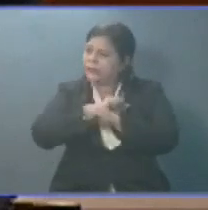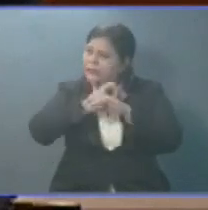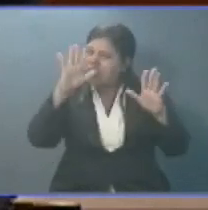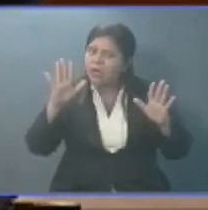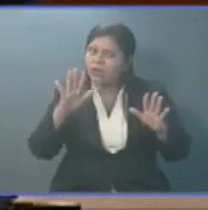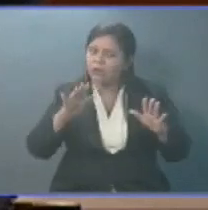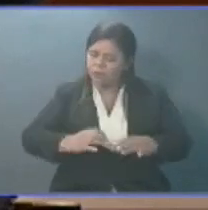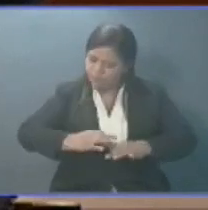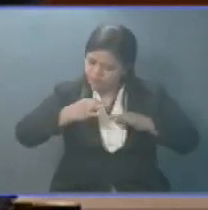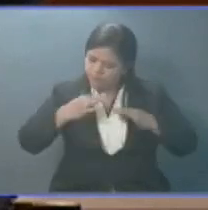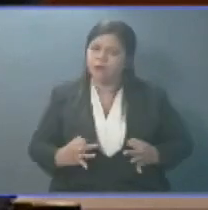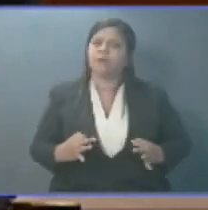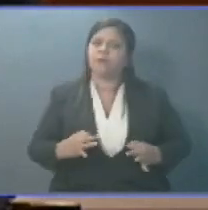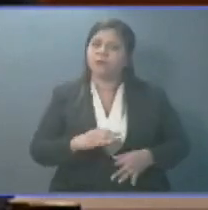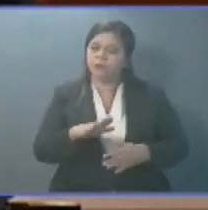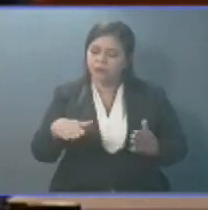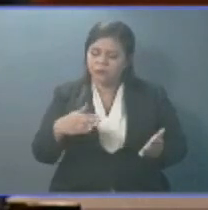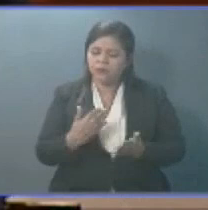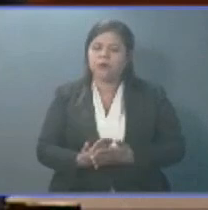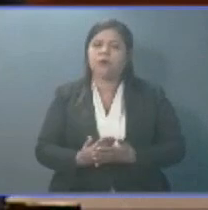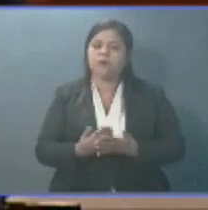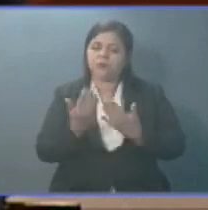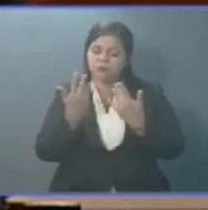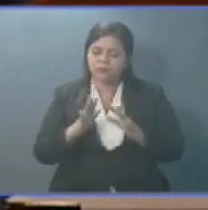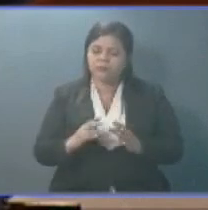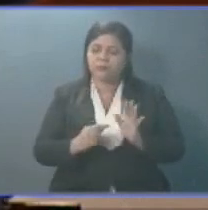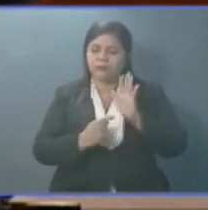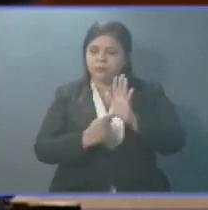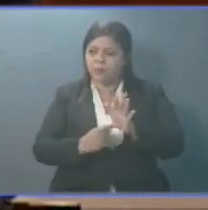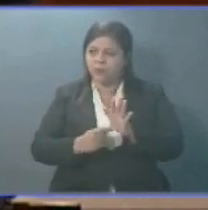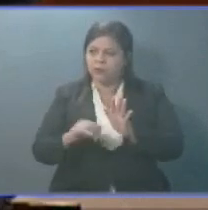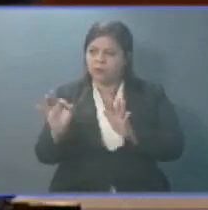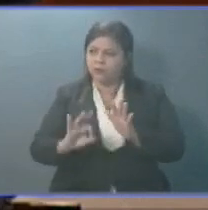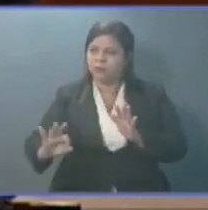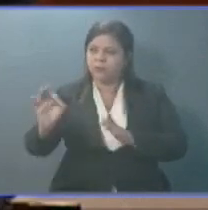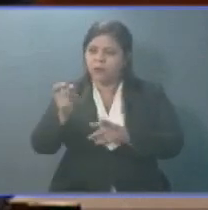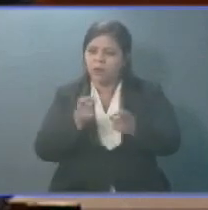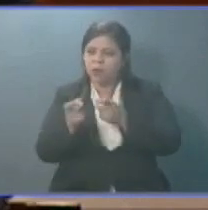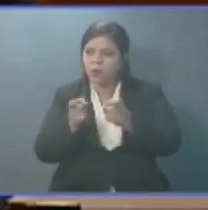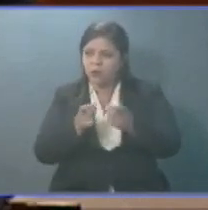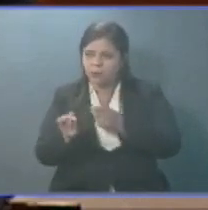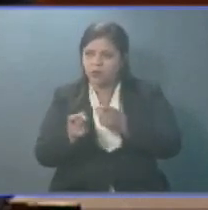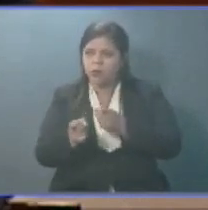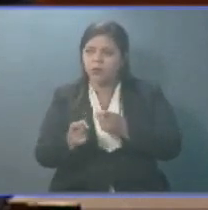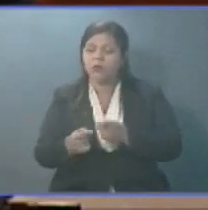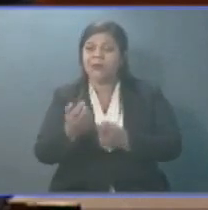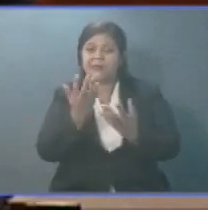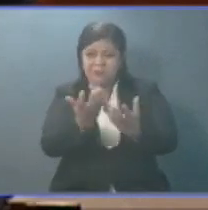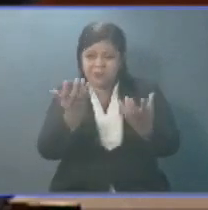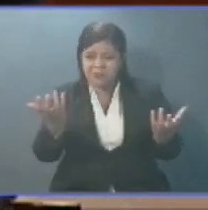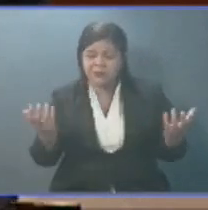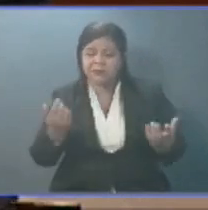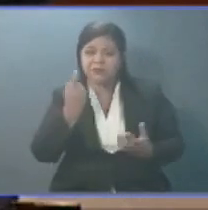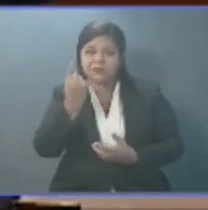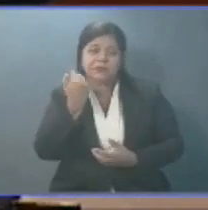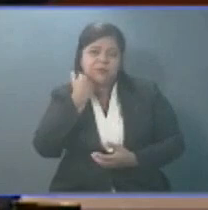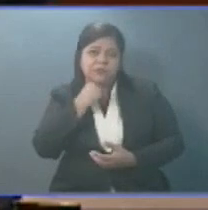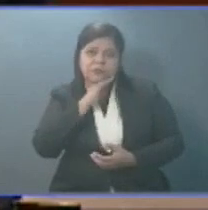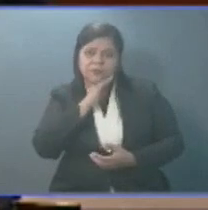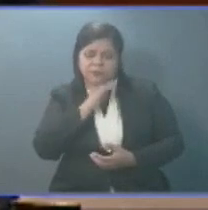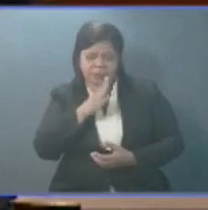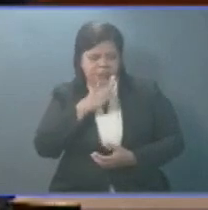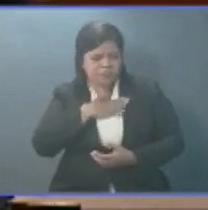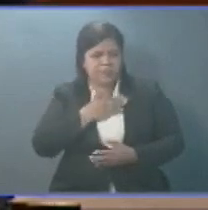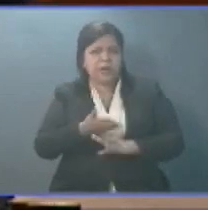cerrada las acciones que han demostrado ser eficientes para el control del crecimiento de los casos del cógido yo mismo